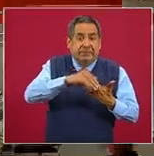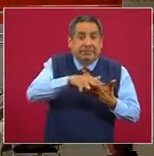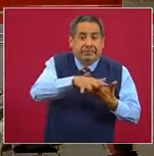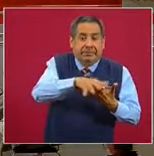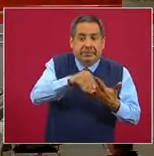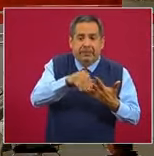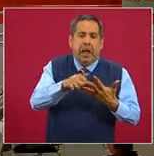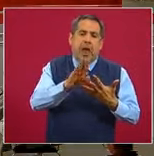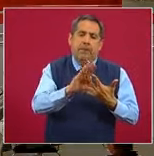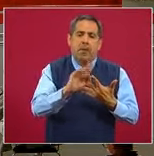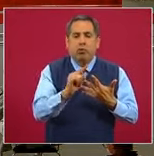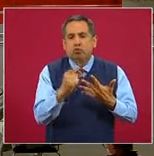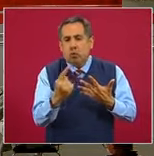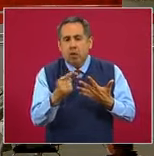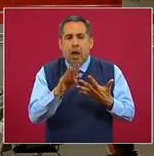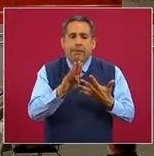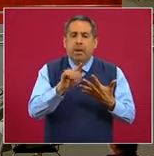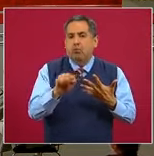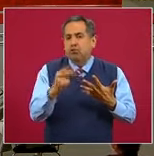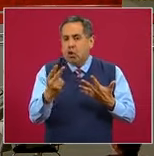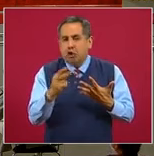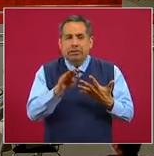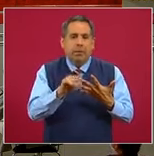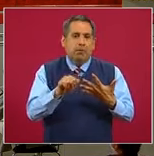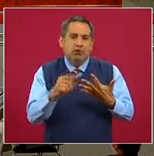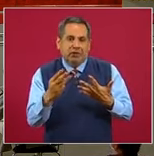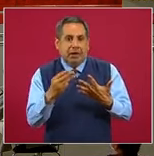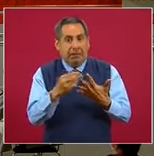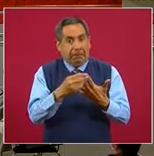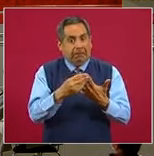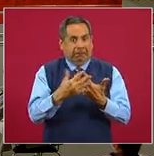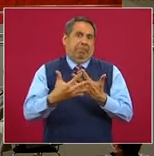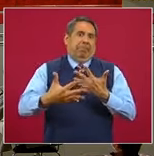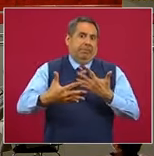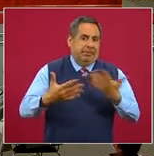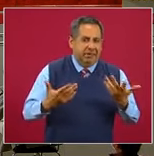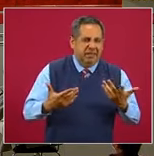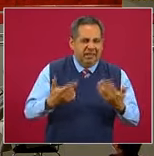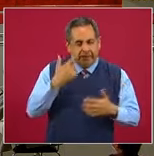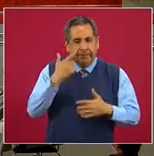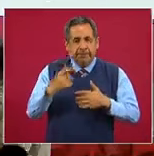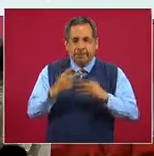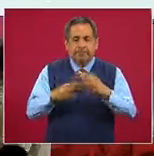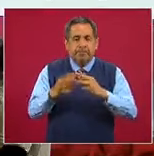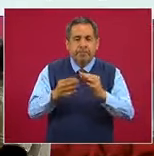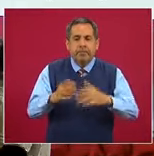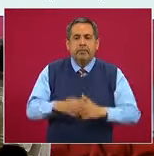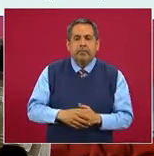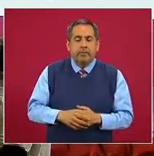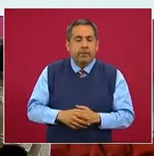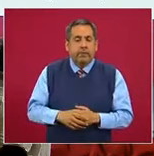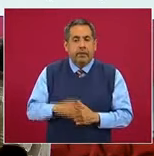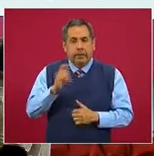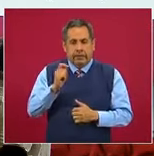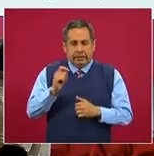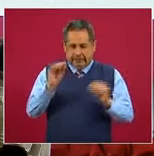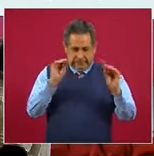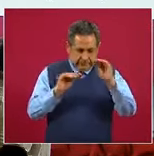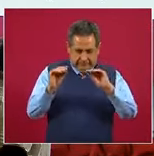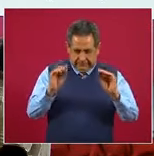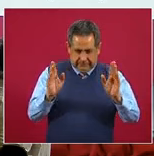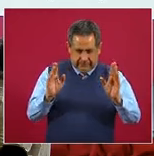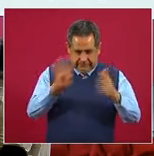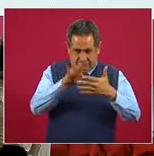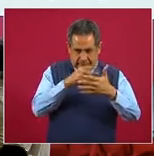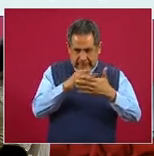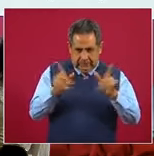es B.1, .2 y .19, etcétera. Si me das la siguiente, por favor, ahora sí. Ya esquematizando todo esto